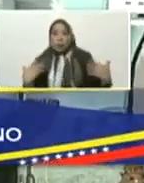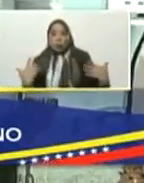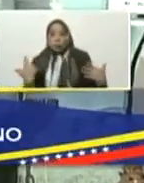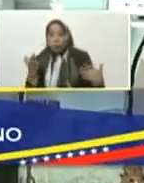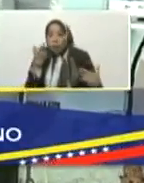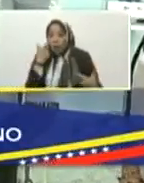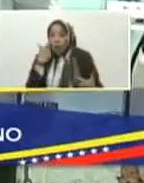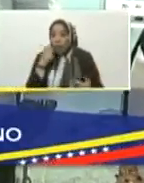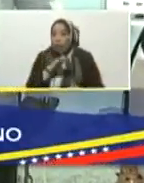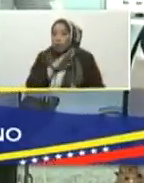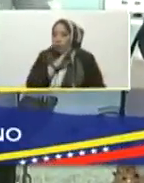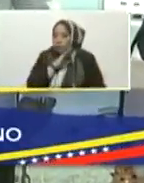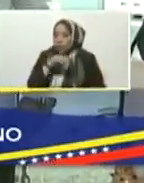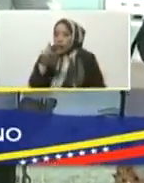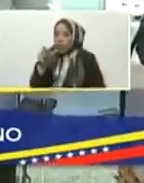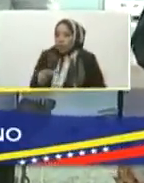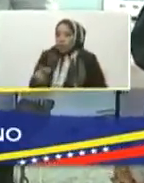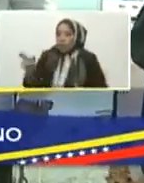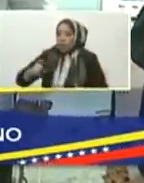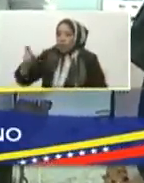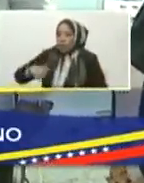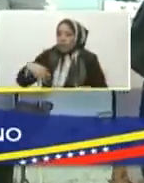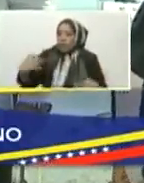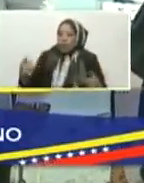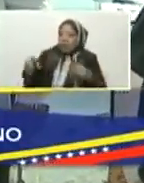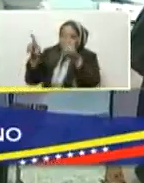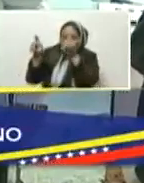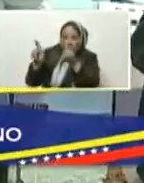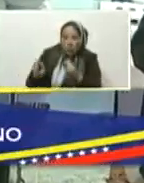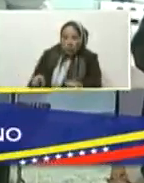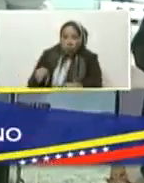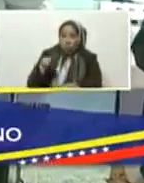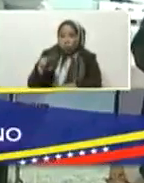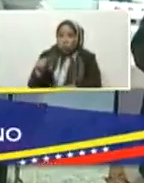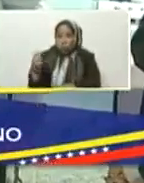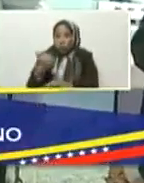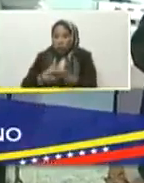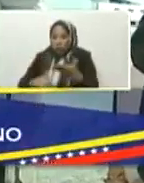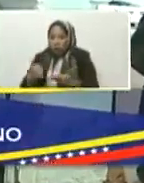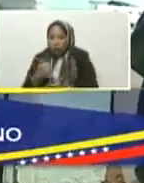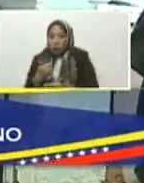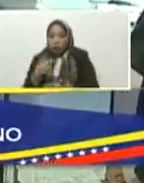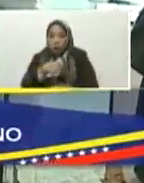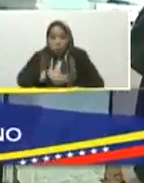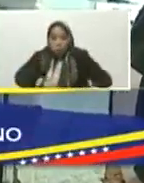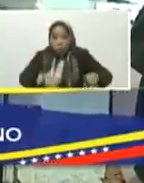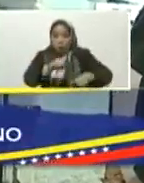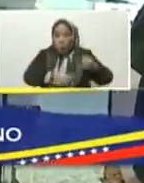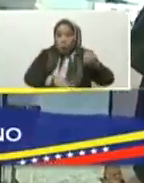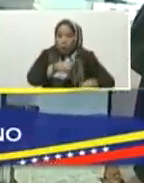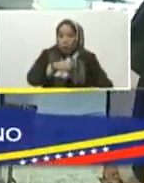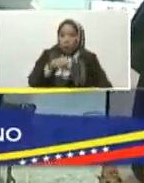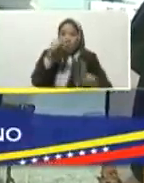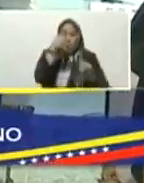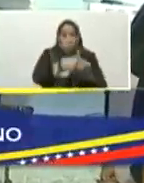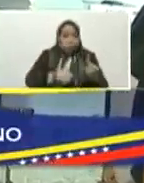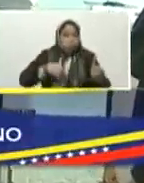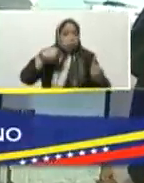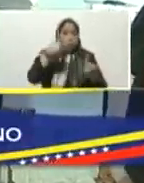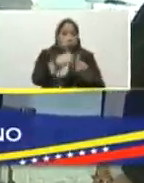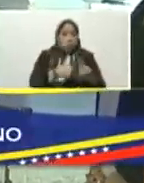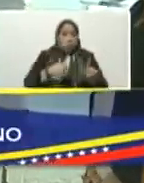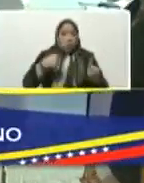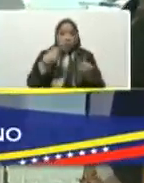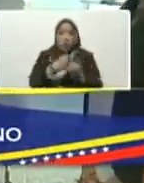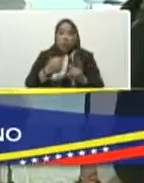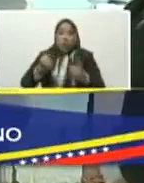paciente realmente requiere y decimos, bueno, tienes que ir al almacén, lo guiamos. y estamos luchando, como dijo la doctora en